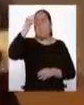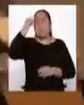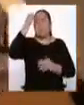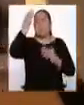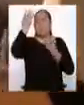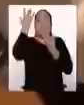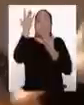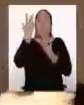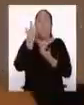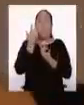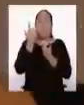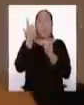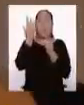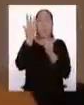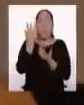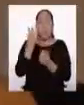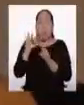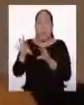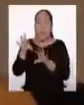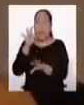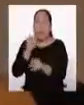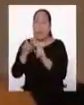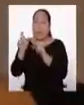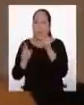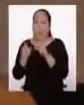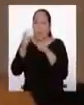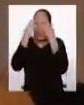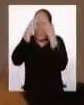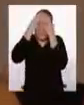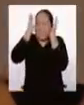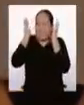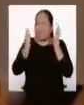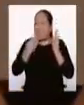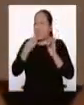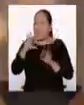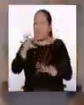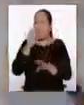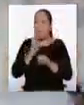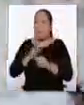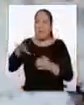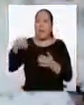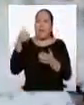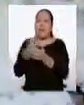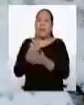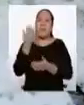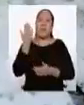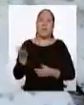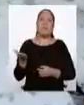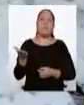esperanzas de poder encontrar gente que no sabía quiénes iban a ser y llego a